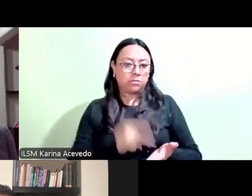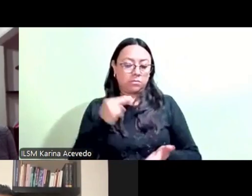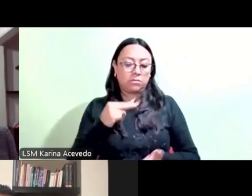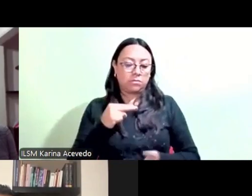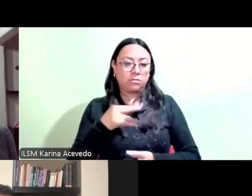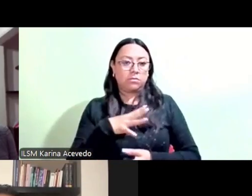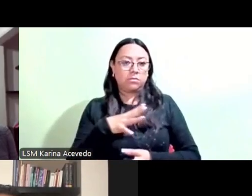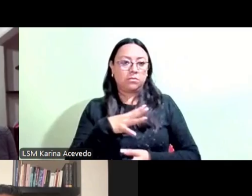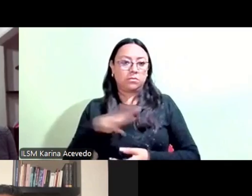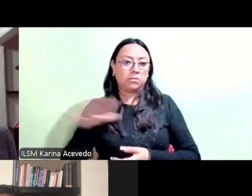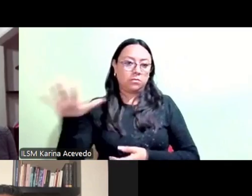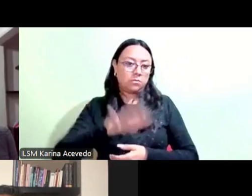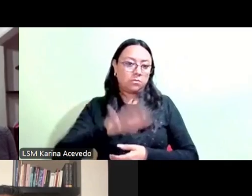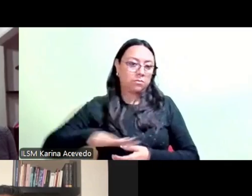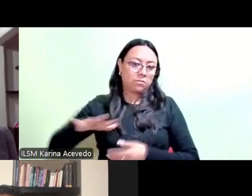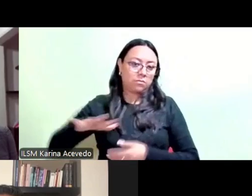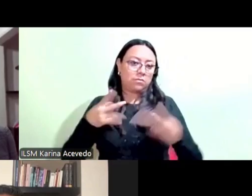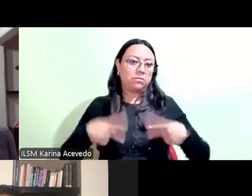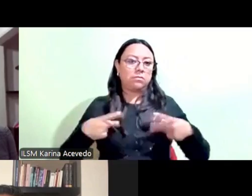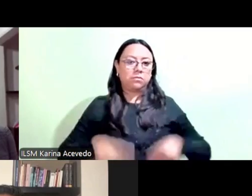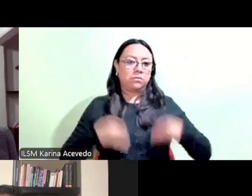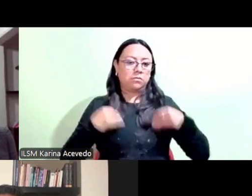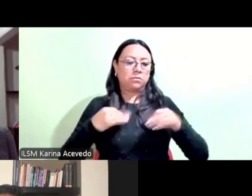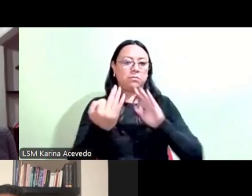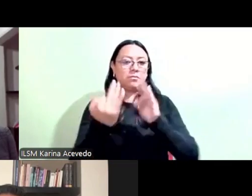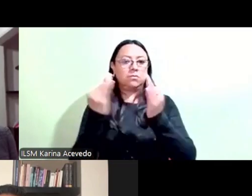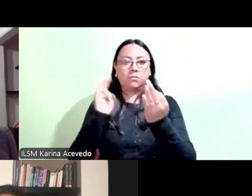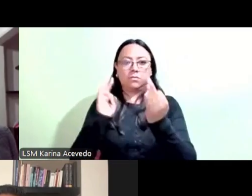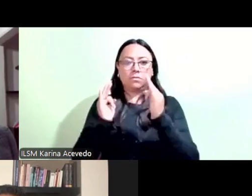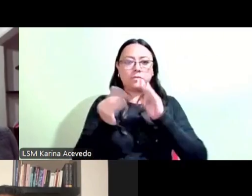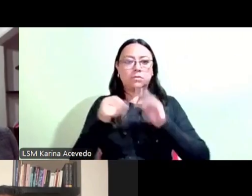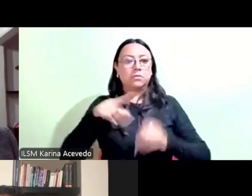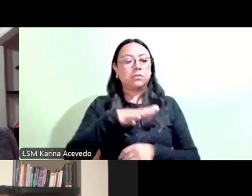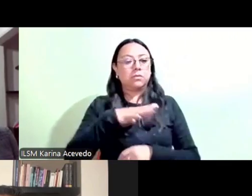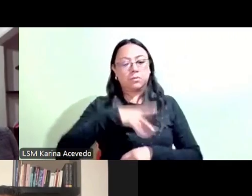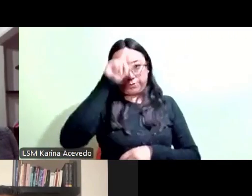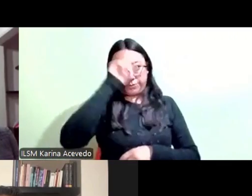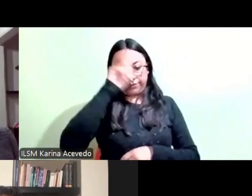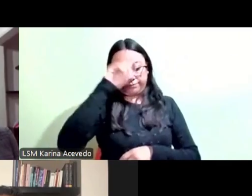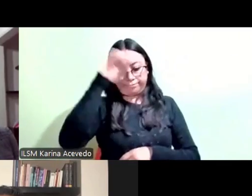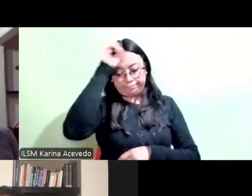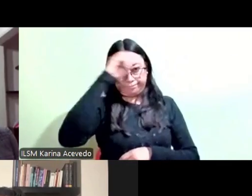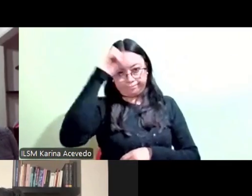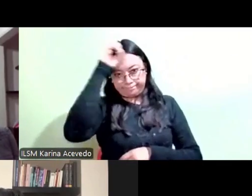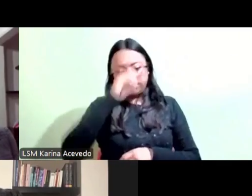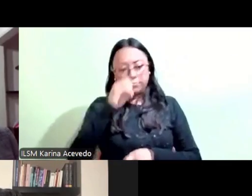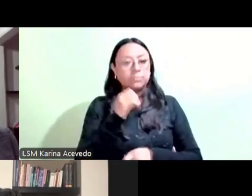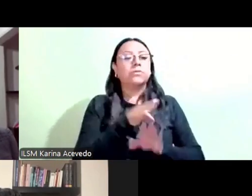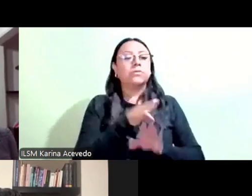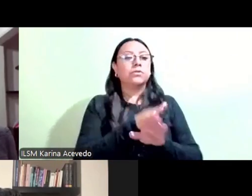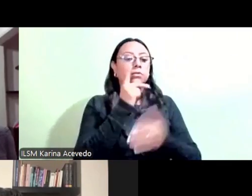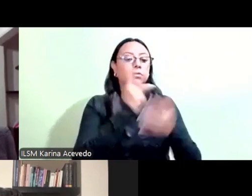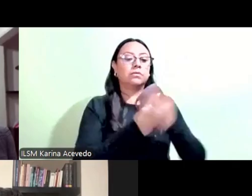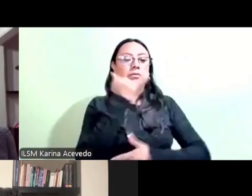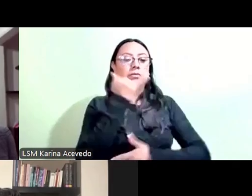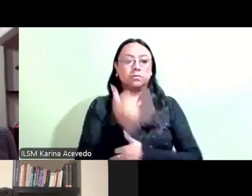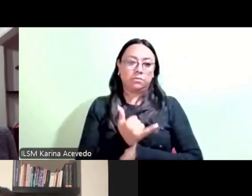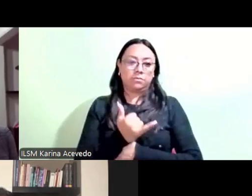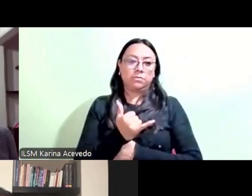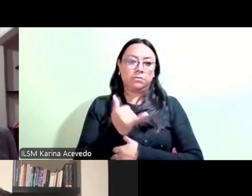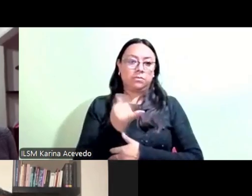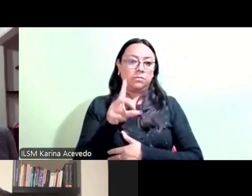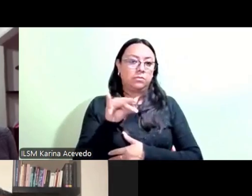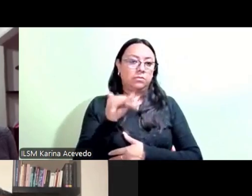la zona donde se localiza el inmueble y en donde realizan observaciones que hay que tomar en cuenta del planteamiento formulado en el proyecto de dictamen